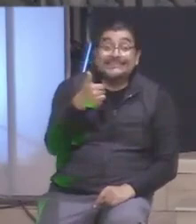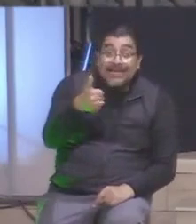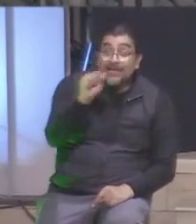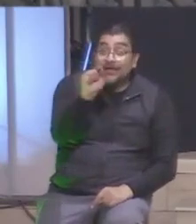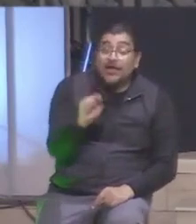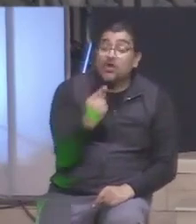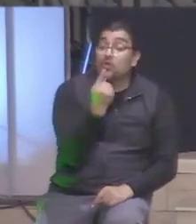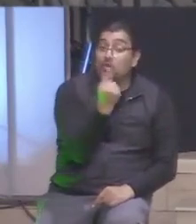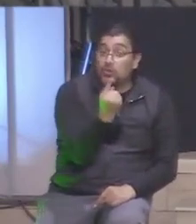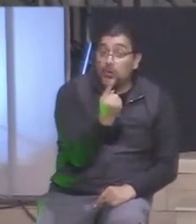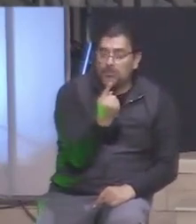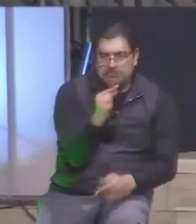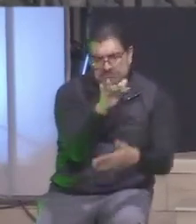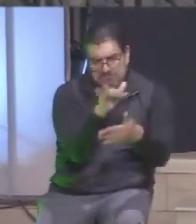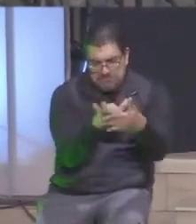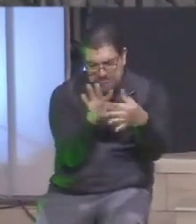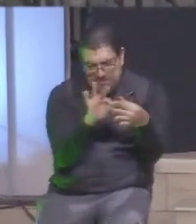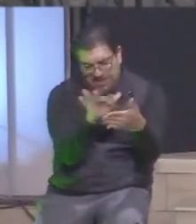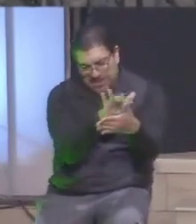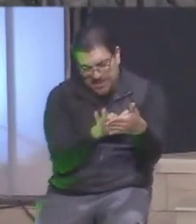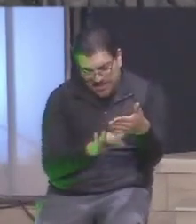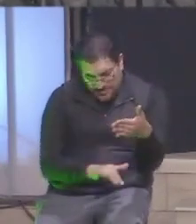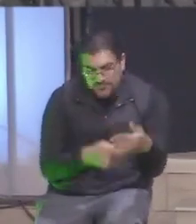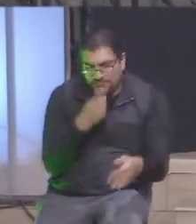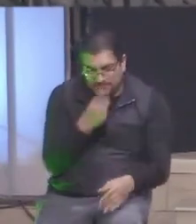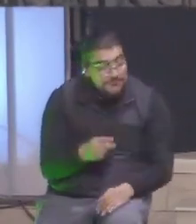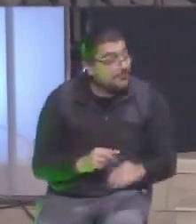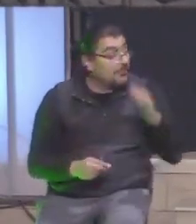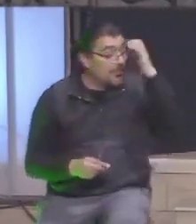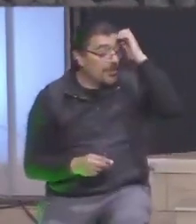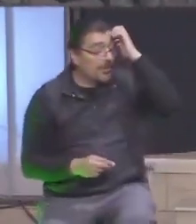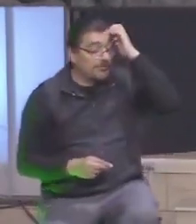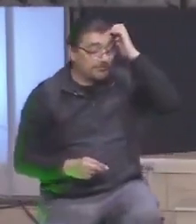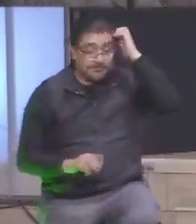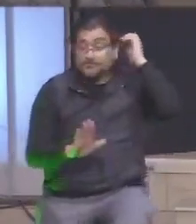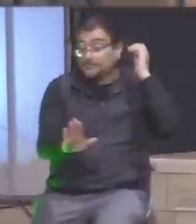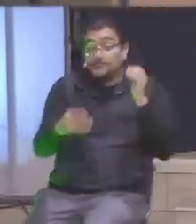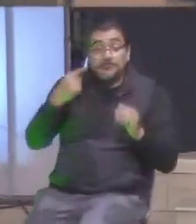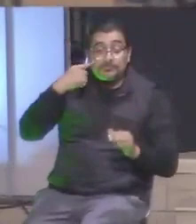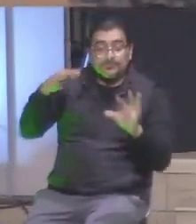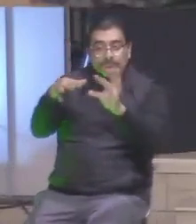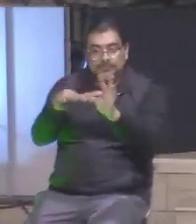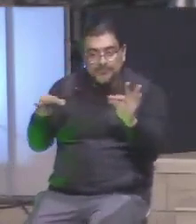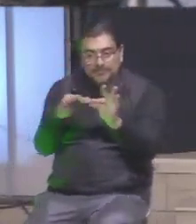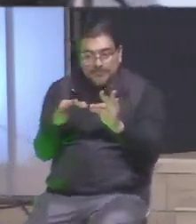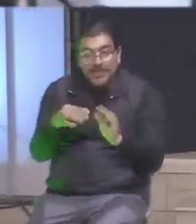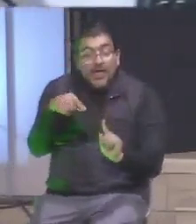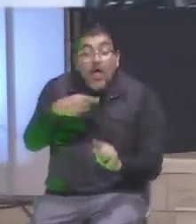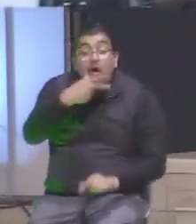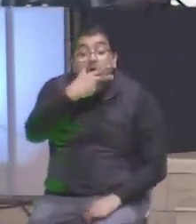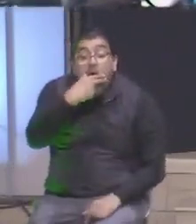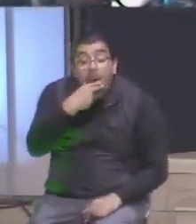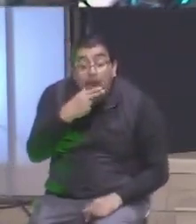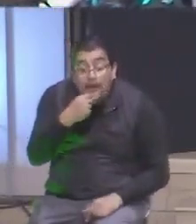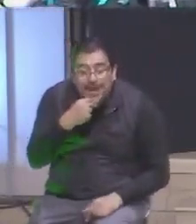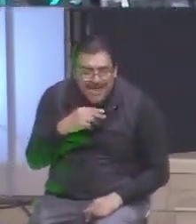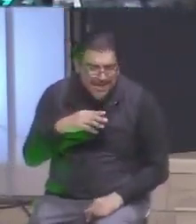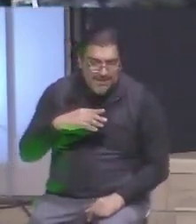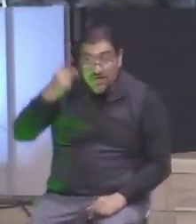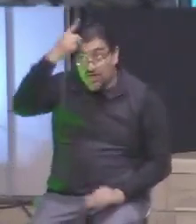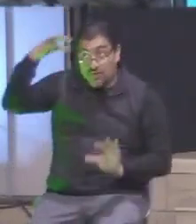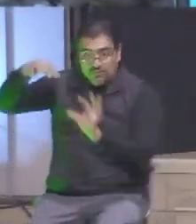verso 1 en adelante les voy a contar que aquí aparece el profeta Elías El Profeta qué